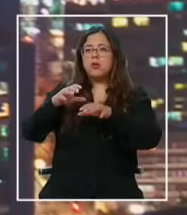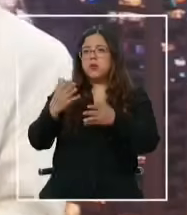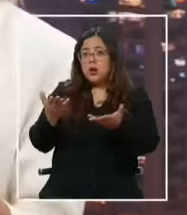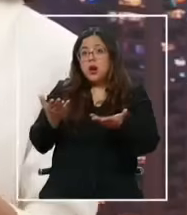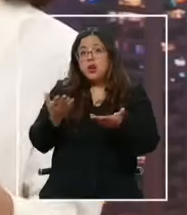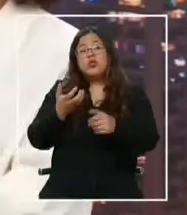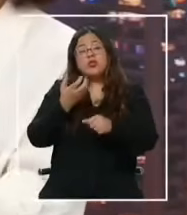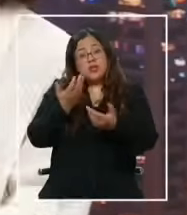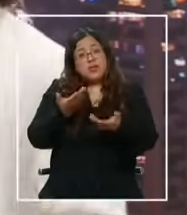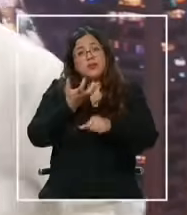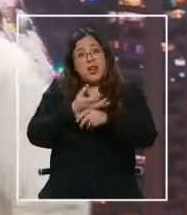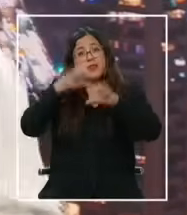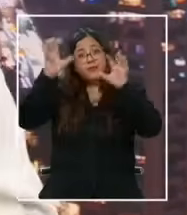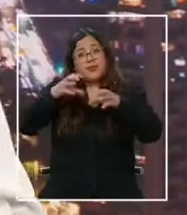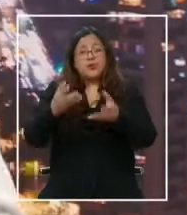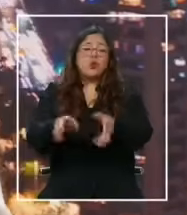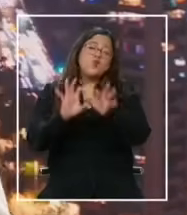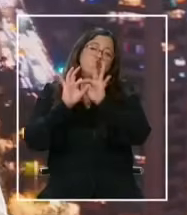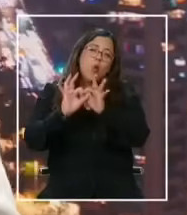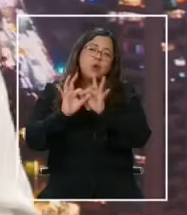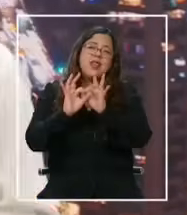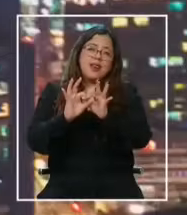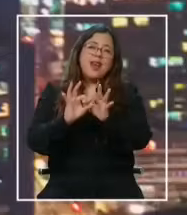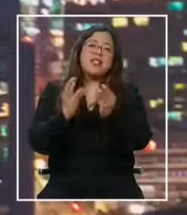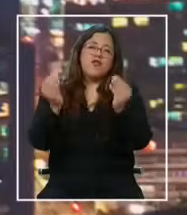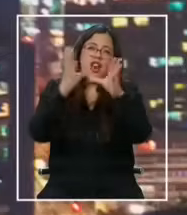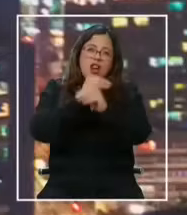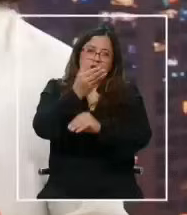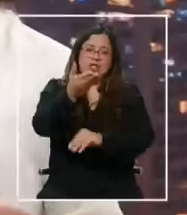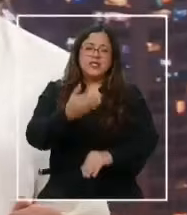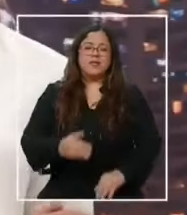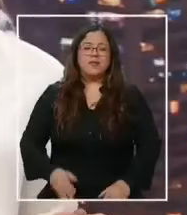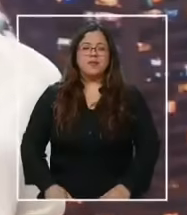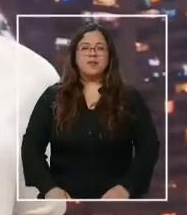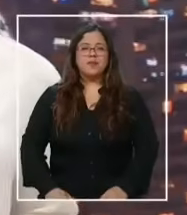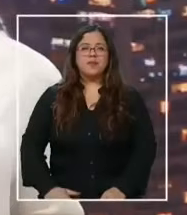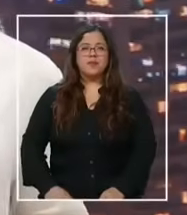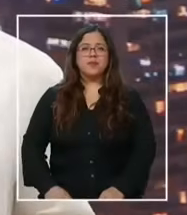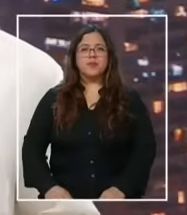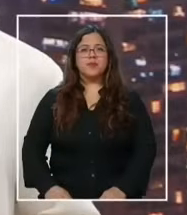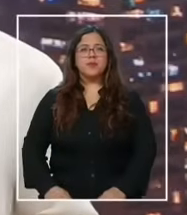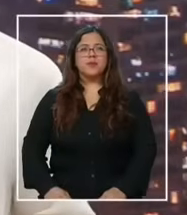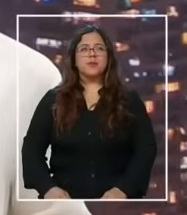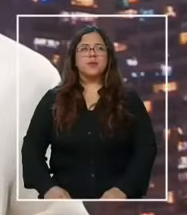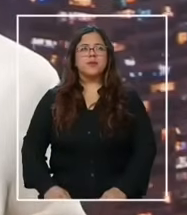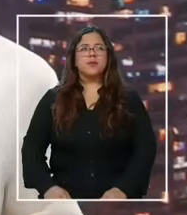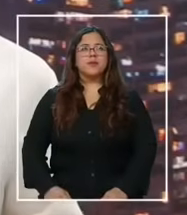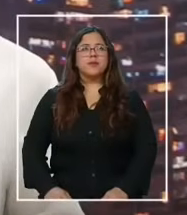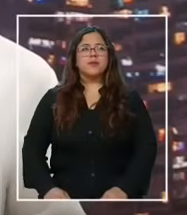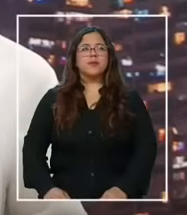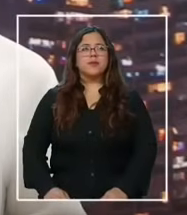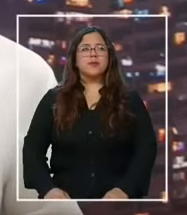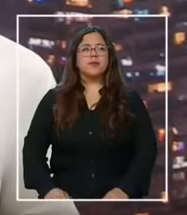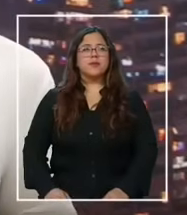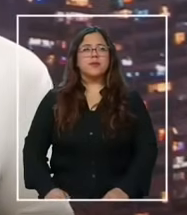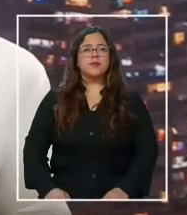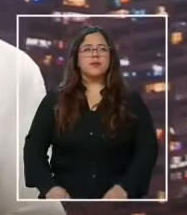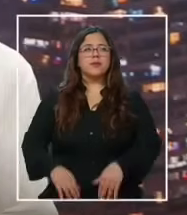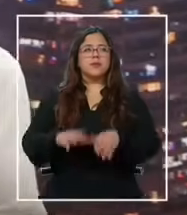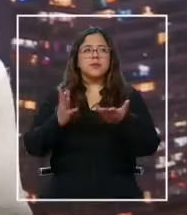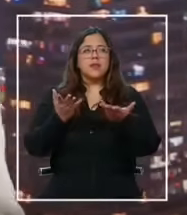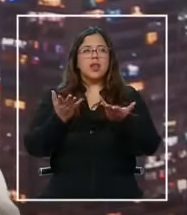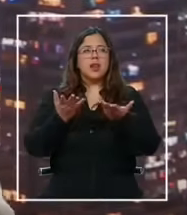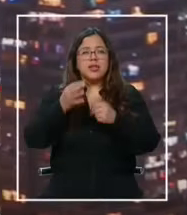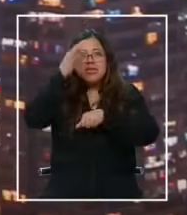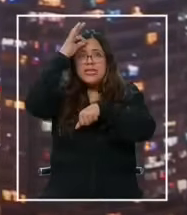lluvia para rato entonces Iván Torres Muchas gracias como siempre buenas noches buenas noches bueno la bacteria ha incidido en un cuadro que